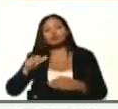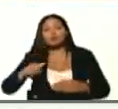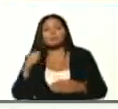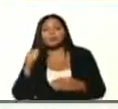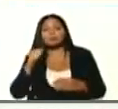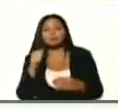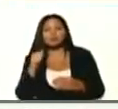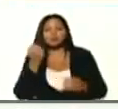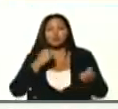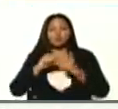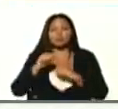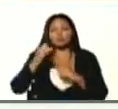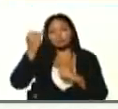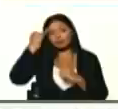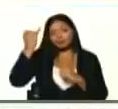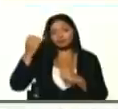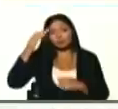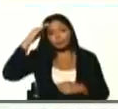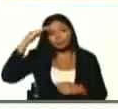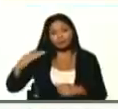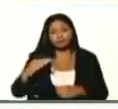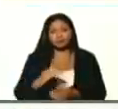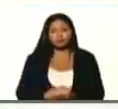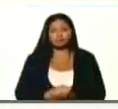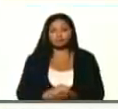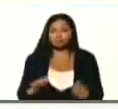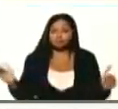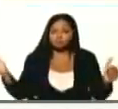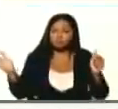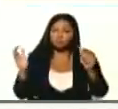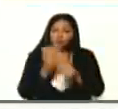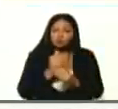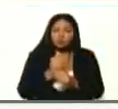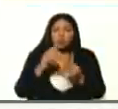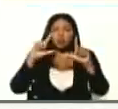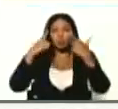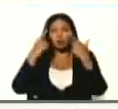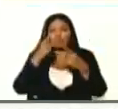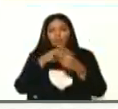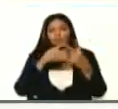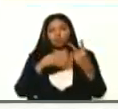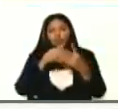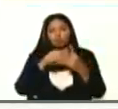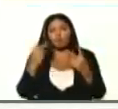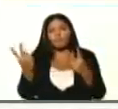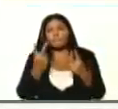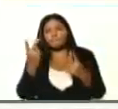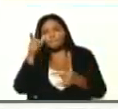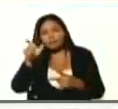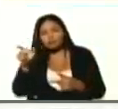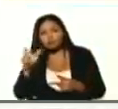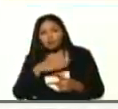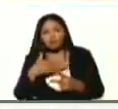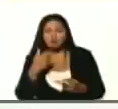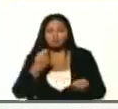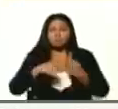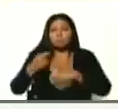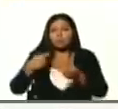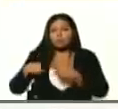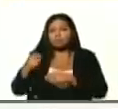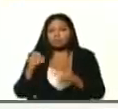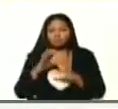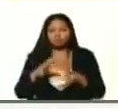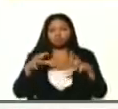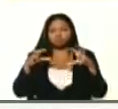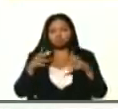de Contrainteligencia Militar aprehendieron en el estado de La Guaira a dos ciudadanos que pretendían comercializar gran